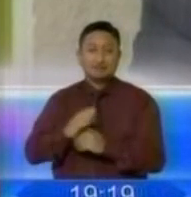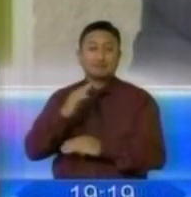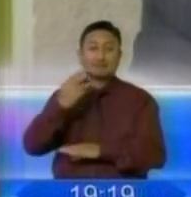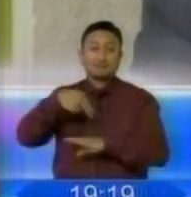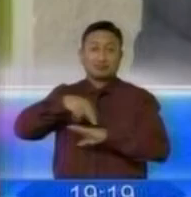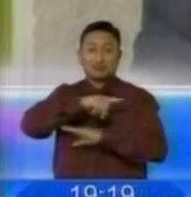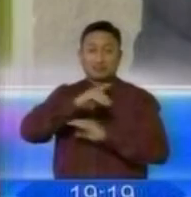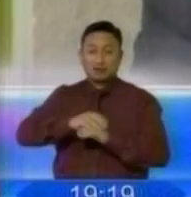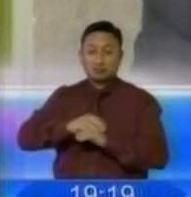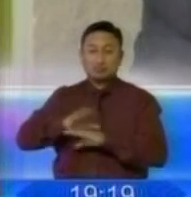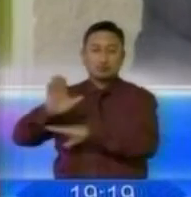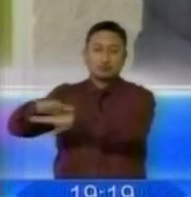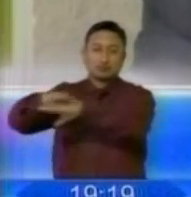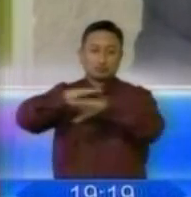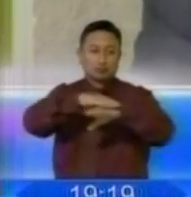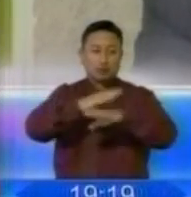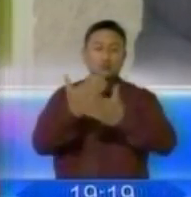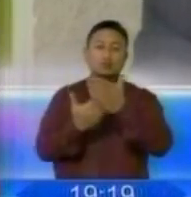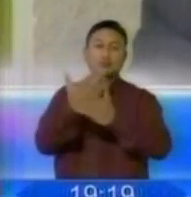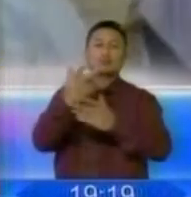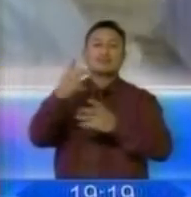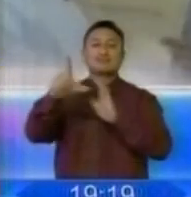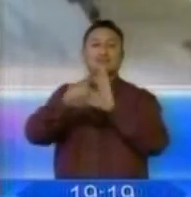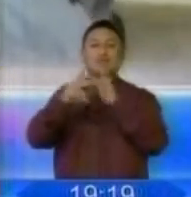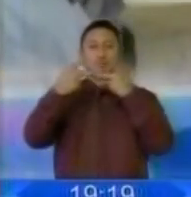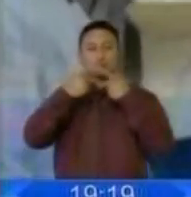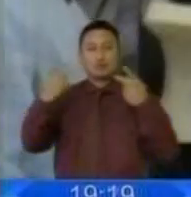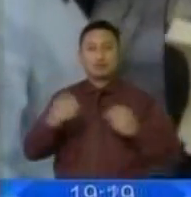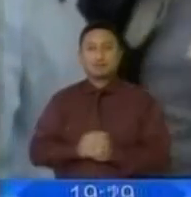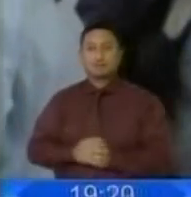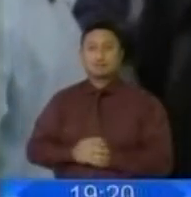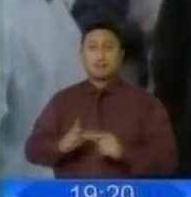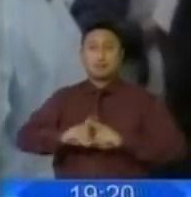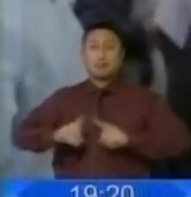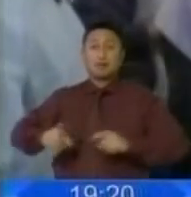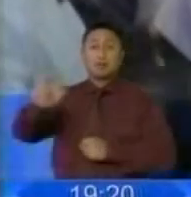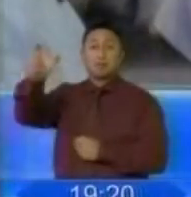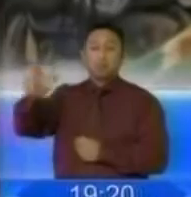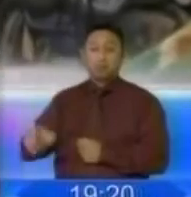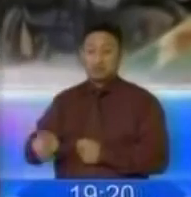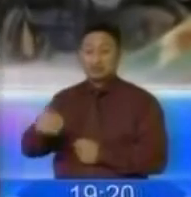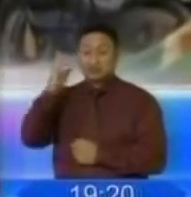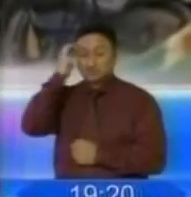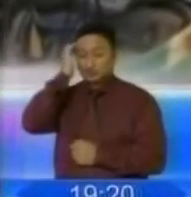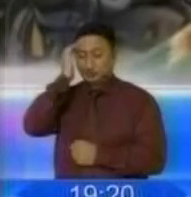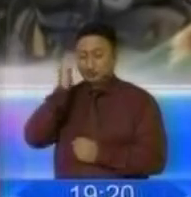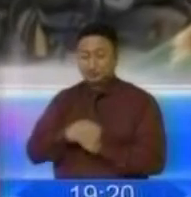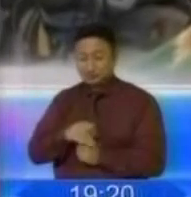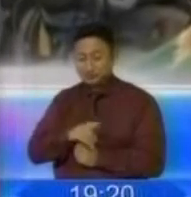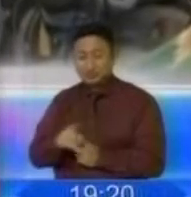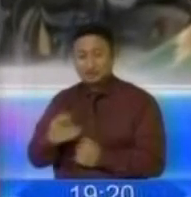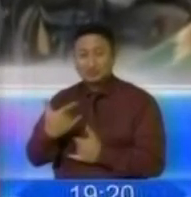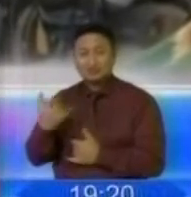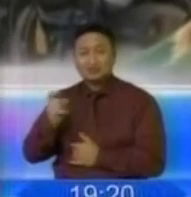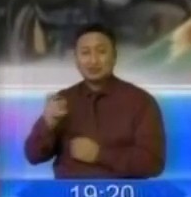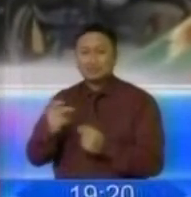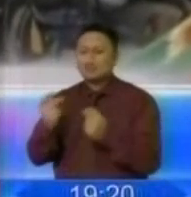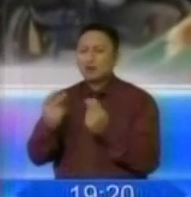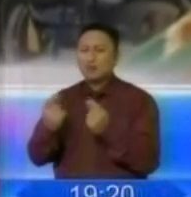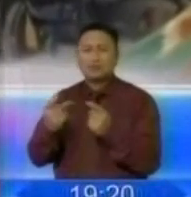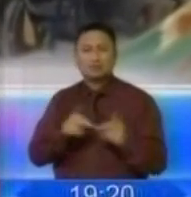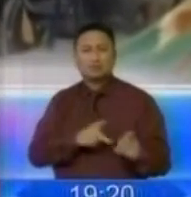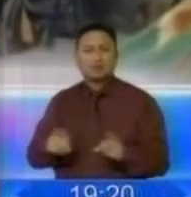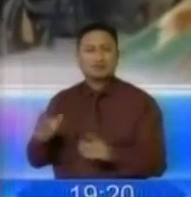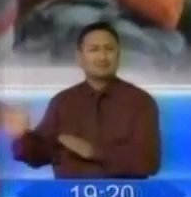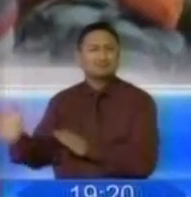nacional para la generación de políticas públicas. Sin embargo, la angustia de los extranjeros no cambia, pues aún existen muchos buscando se aceleren los procesos